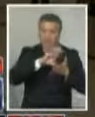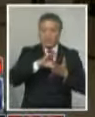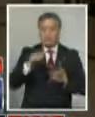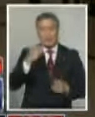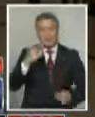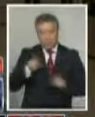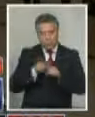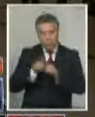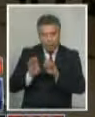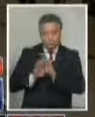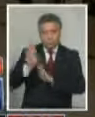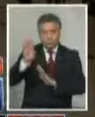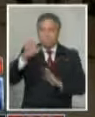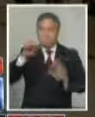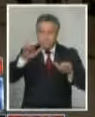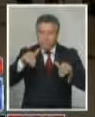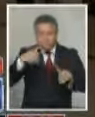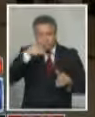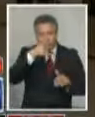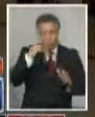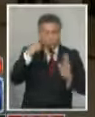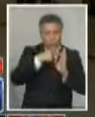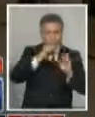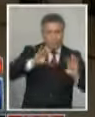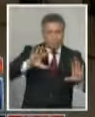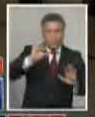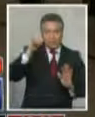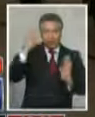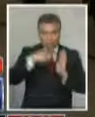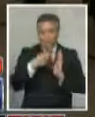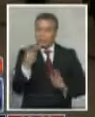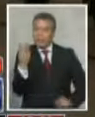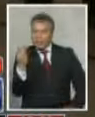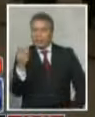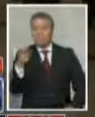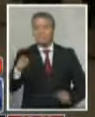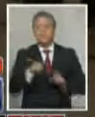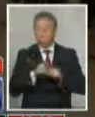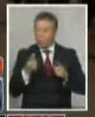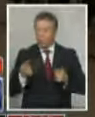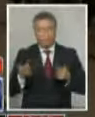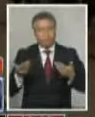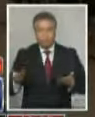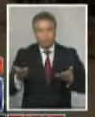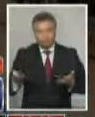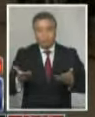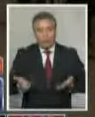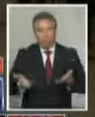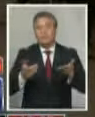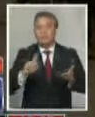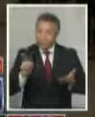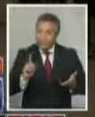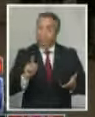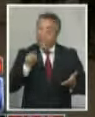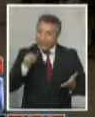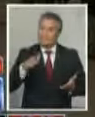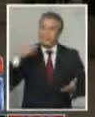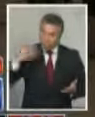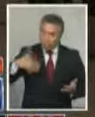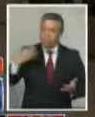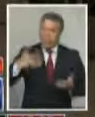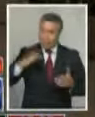periodo 2010-2013 ya no le están dando ese impulso adicional a la economía y por ministro, lo tanto sí. Es importante implementar todas aquellas